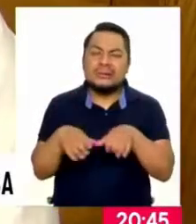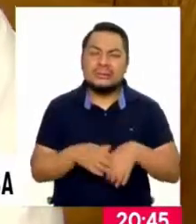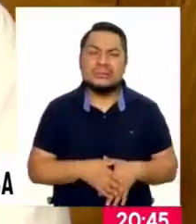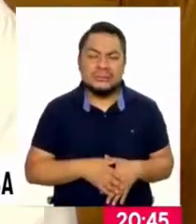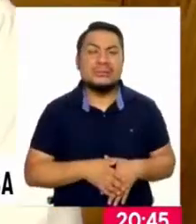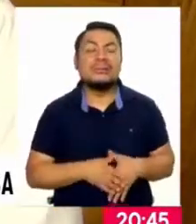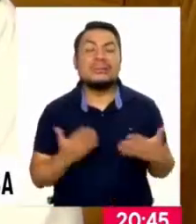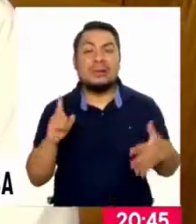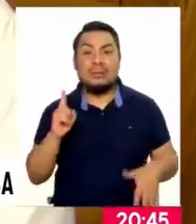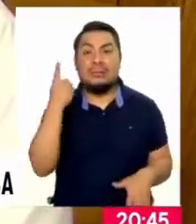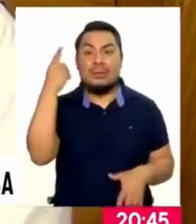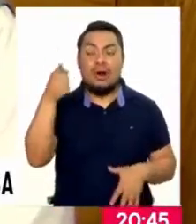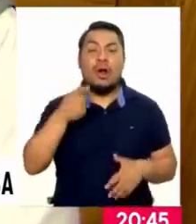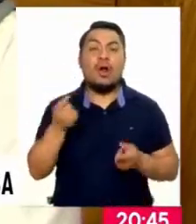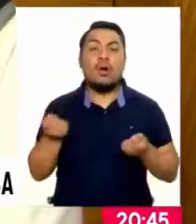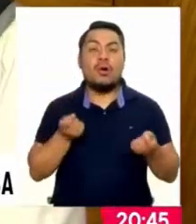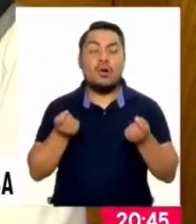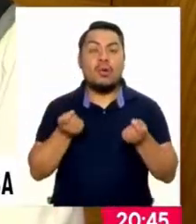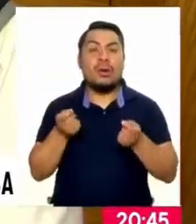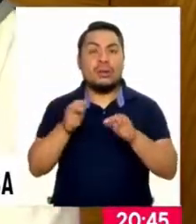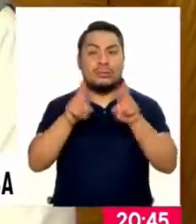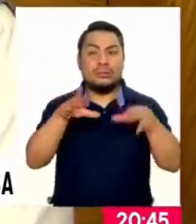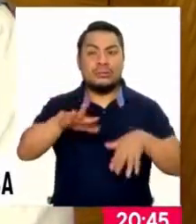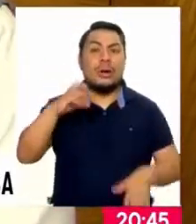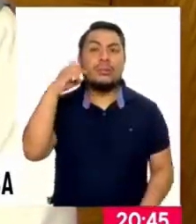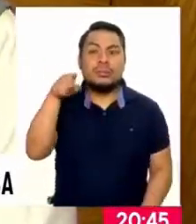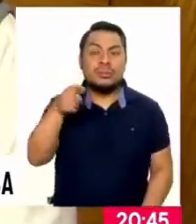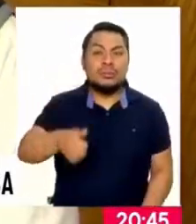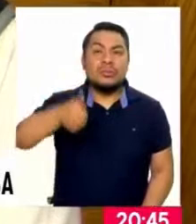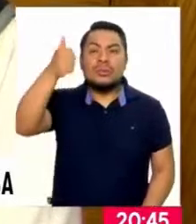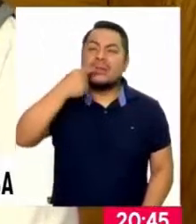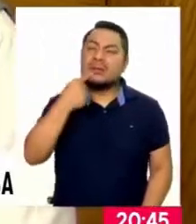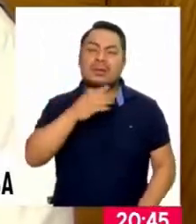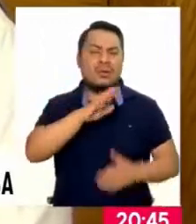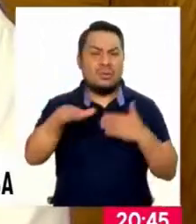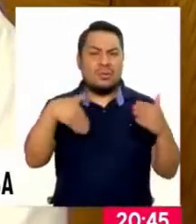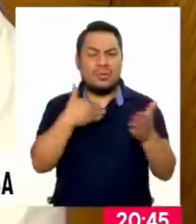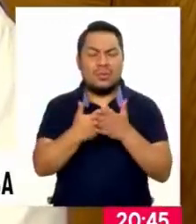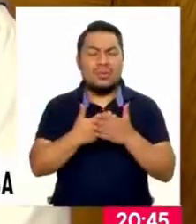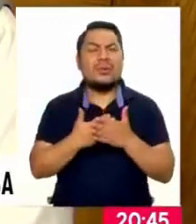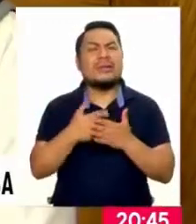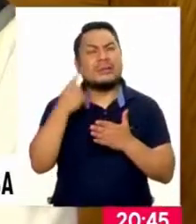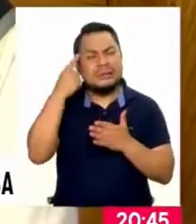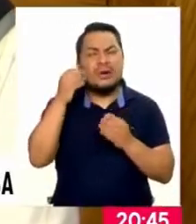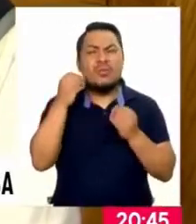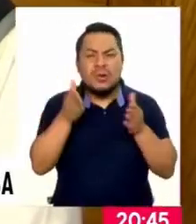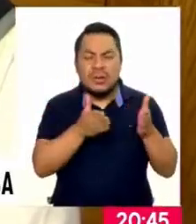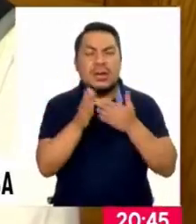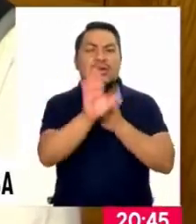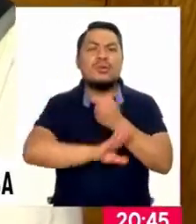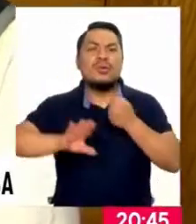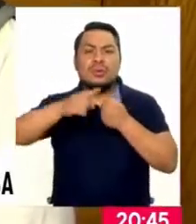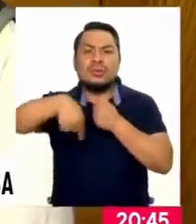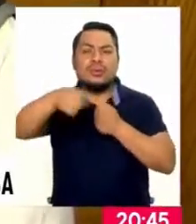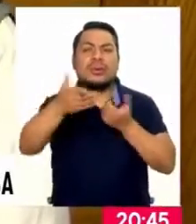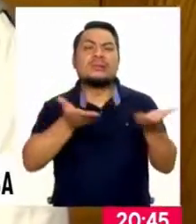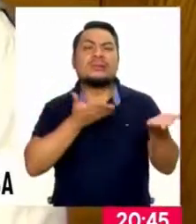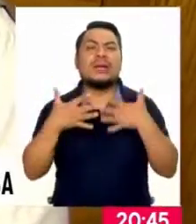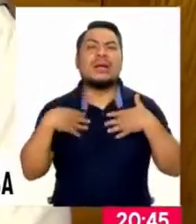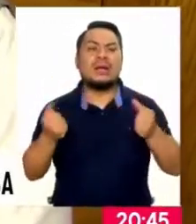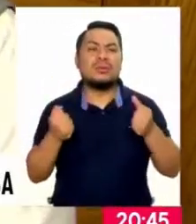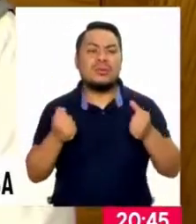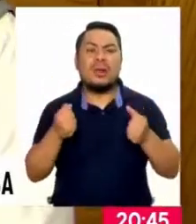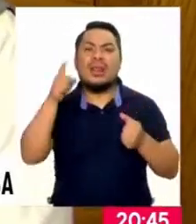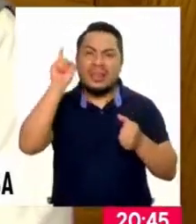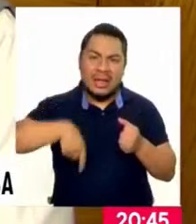que tiene que hacer el gobierno Regional de puno sus autoridades tomar todas las medidas necesarias para garantizar la continuidad de los servicios de